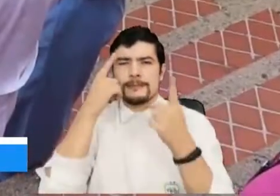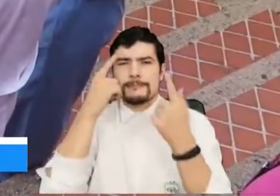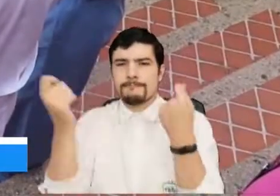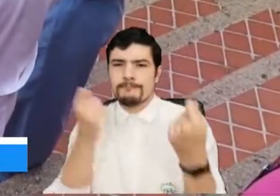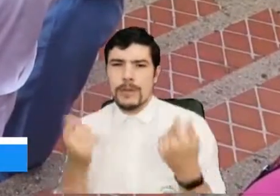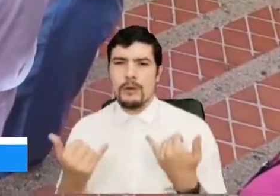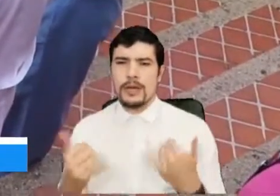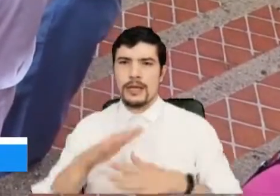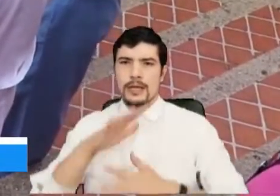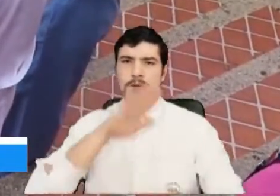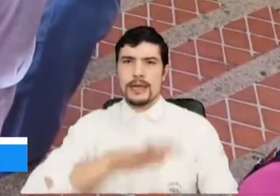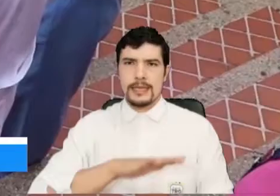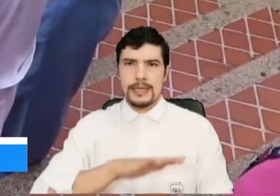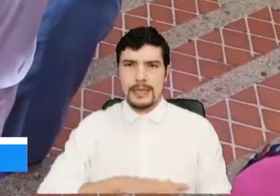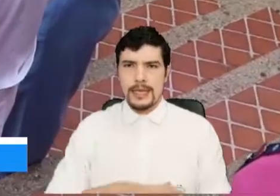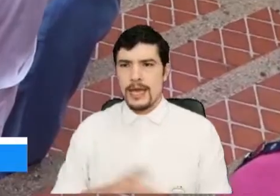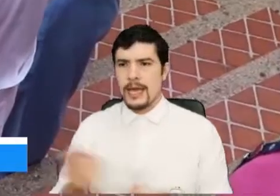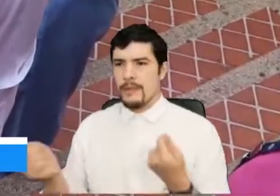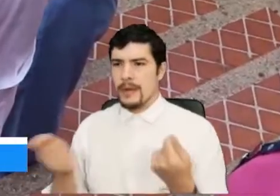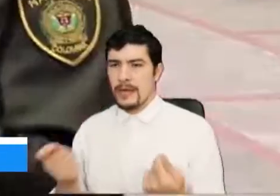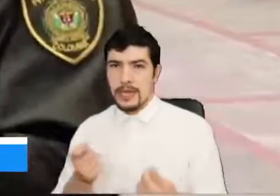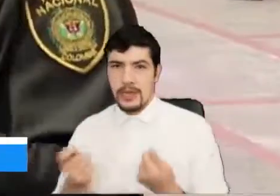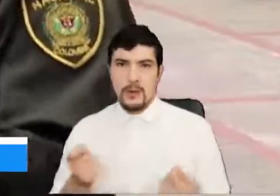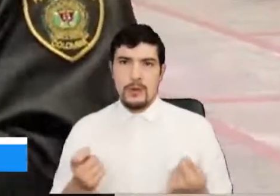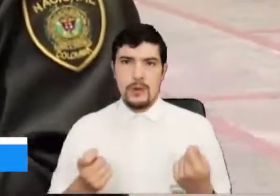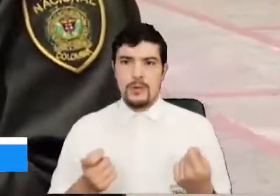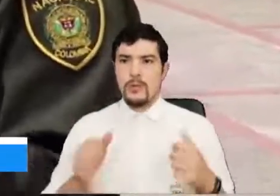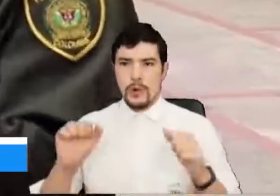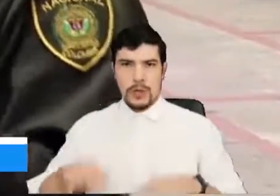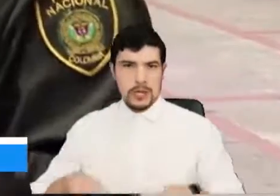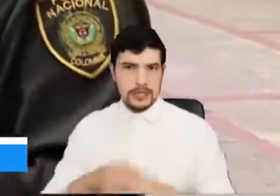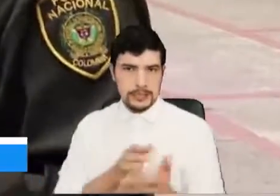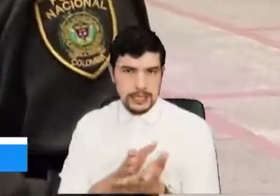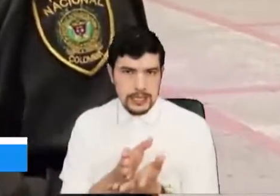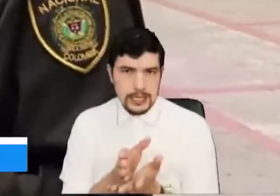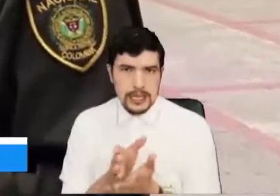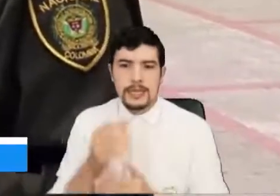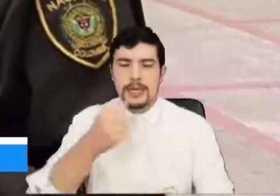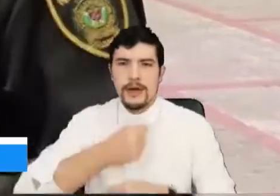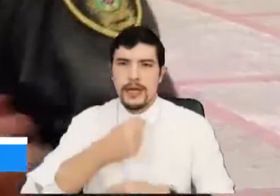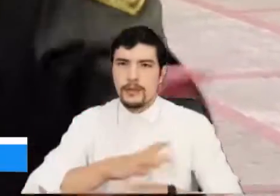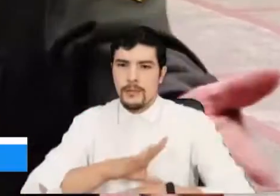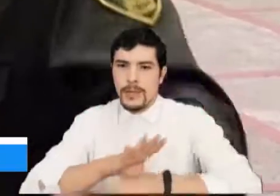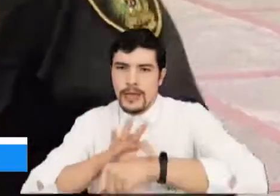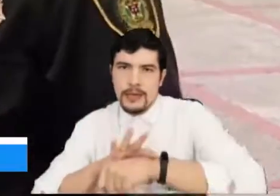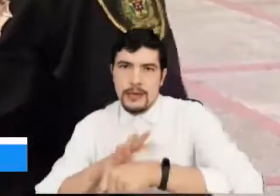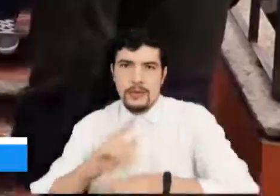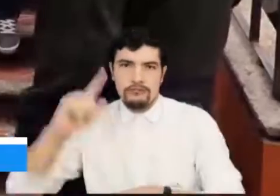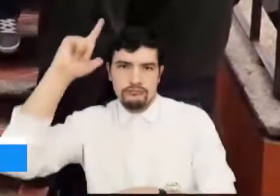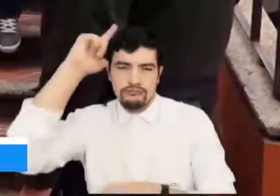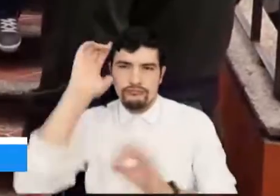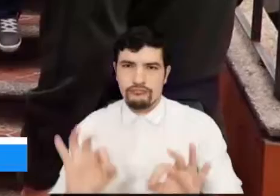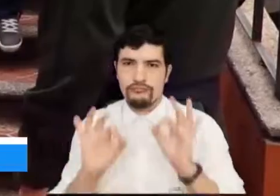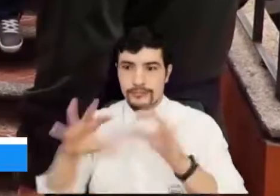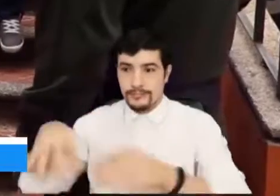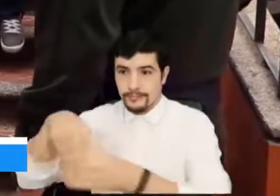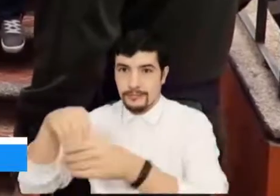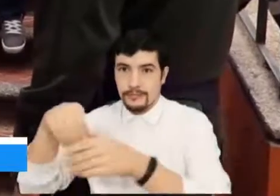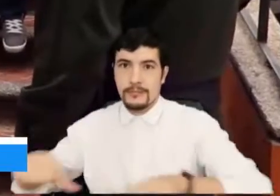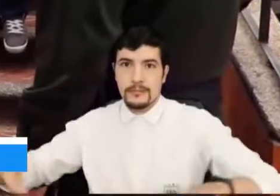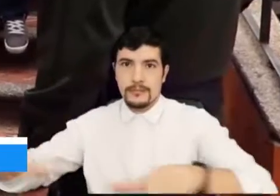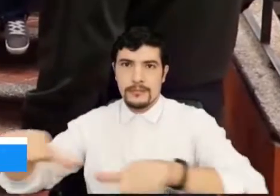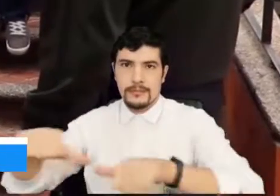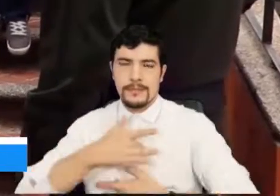para poder ejercer la profesión. De igual manera, miembros de la SIGIN en redes sociales se encuentran haciendo averiguaciones de personas o